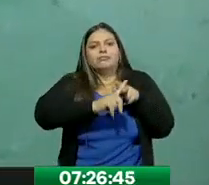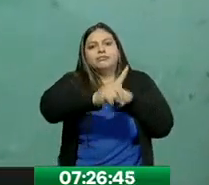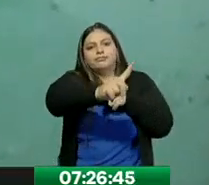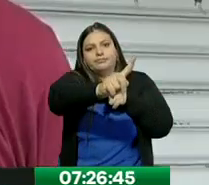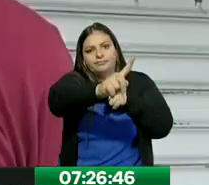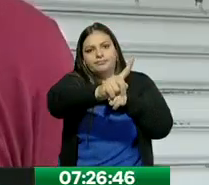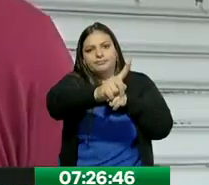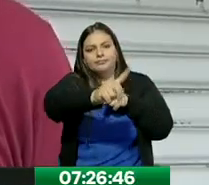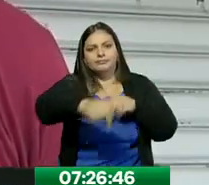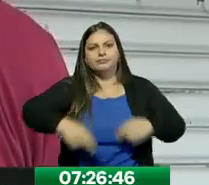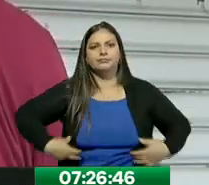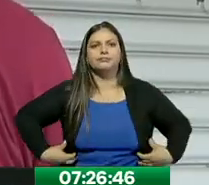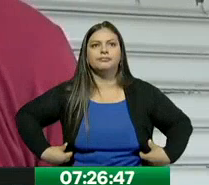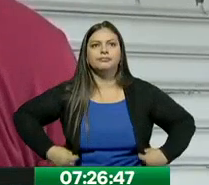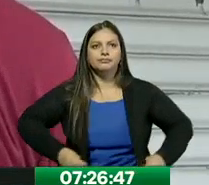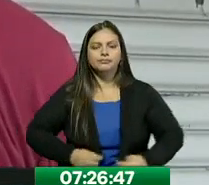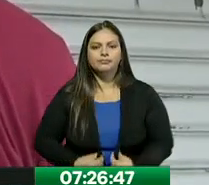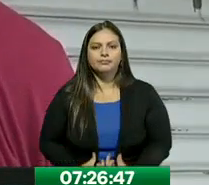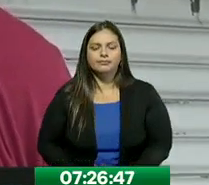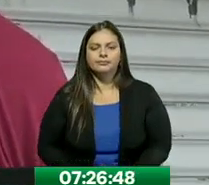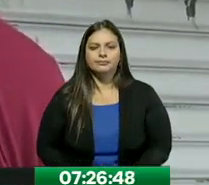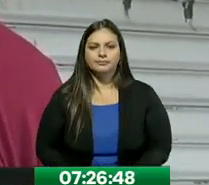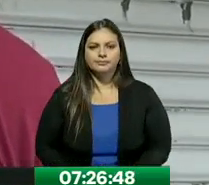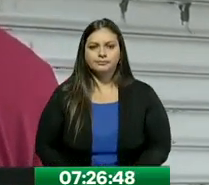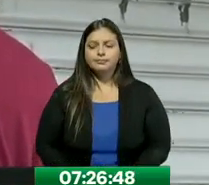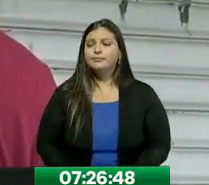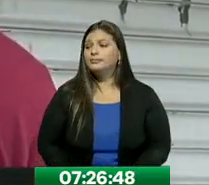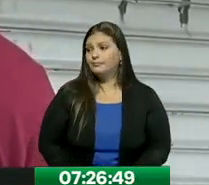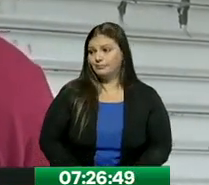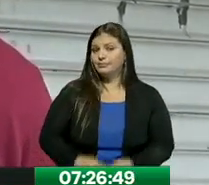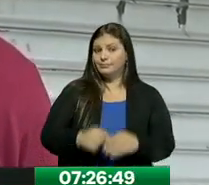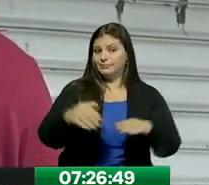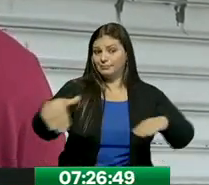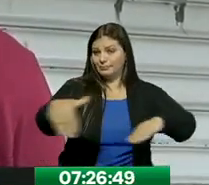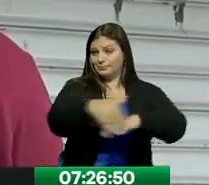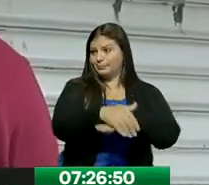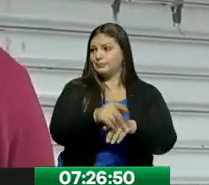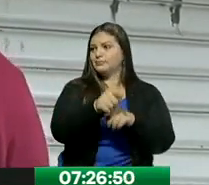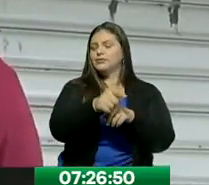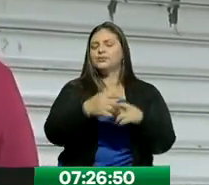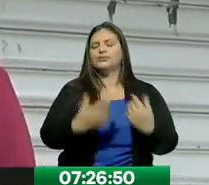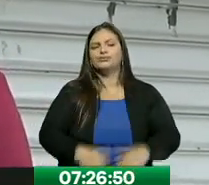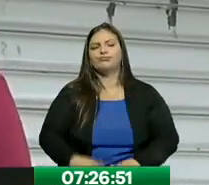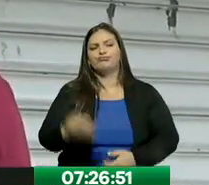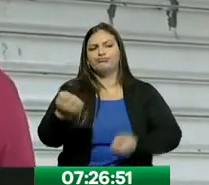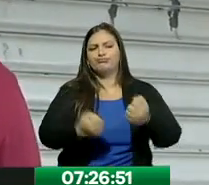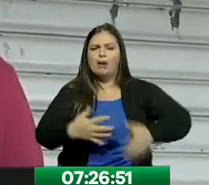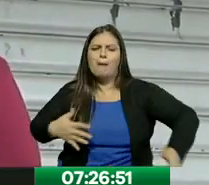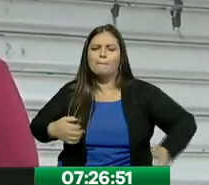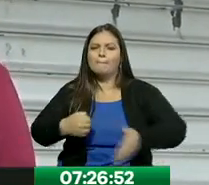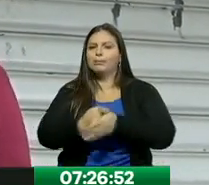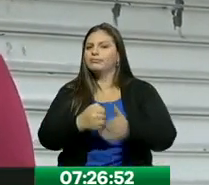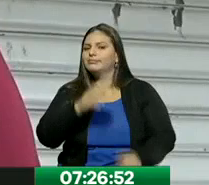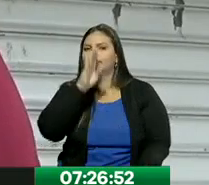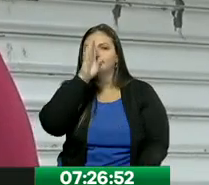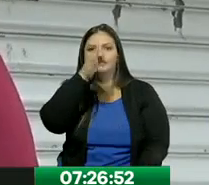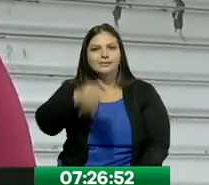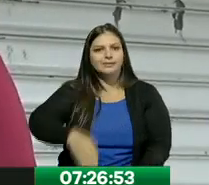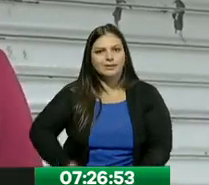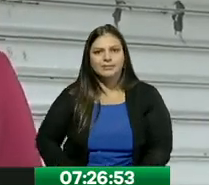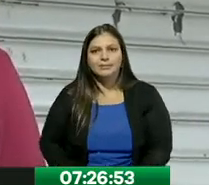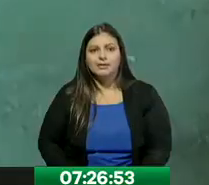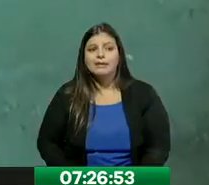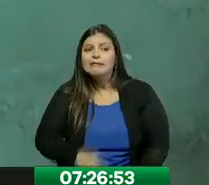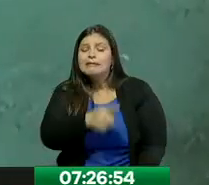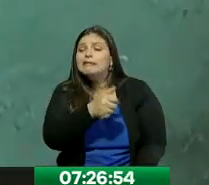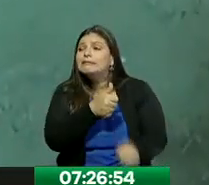se dio a la fuga. Bueno, aquí en esta esquina ya ha habido varios accidentes. Siempre los autos se van contra las casas